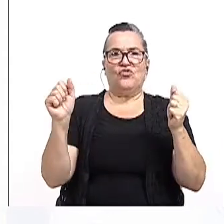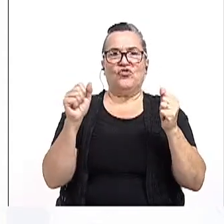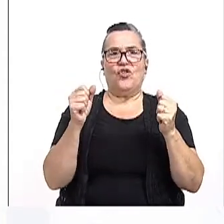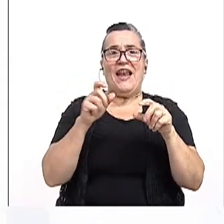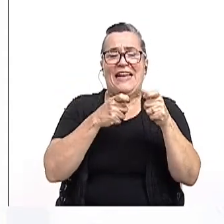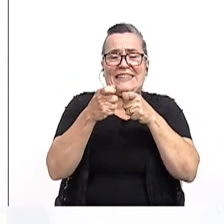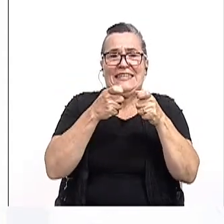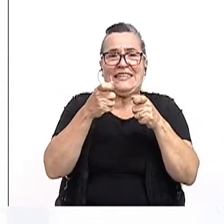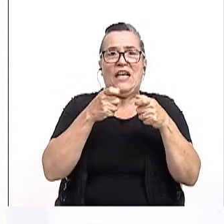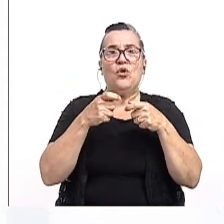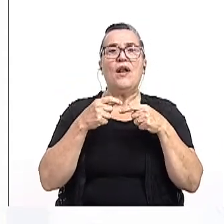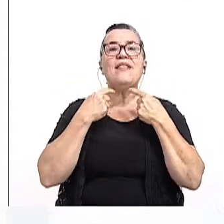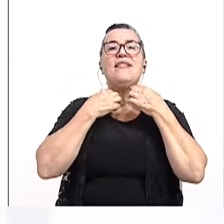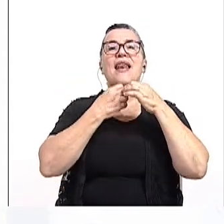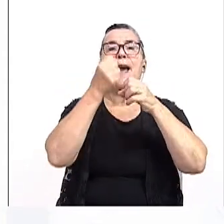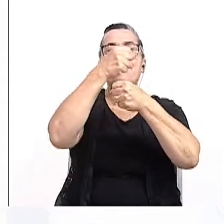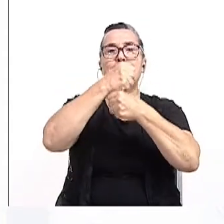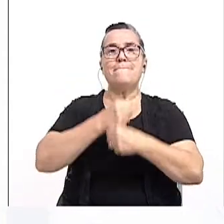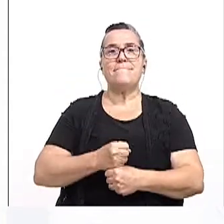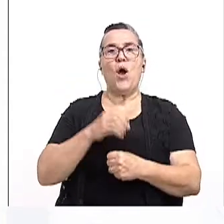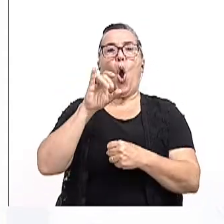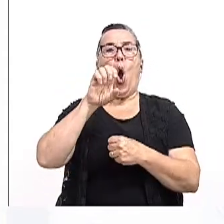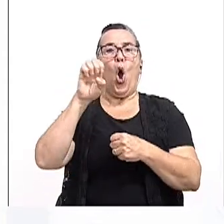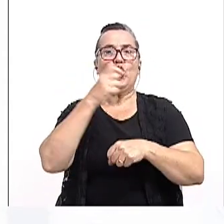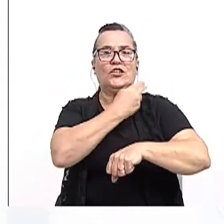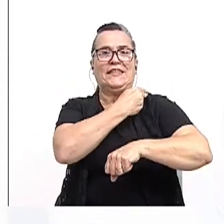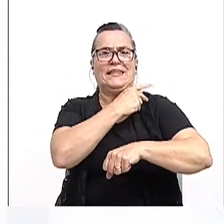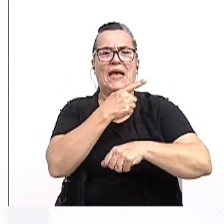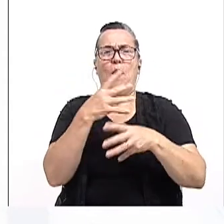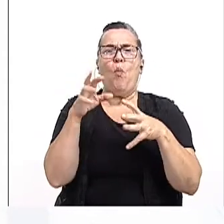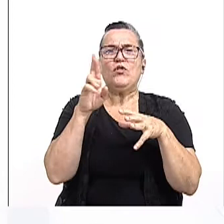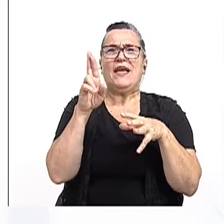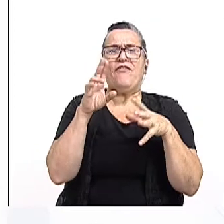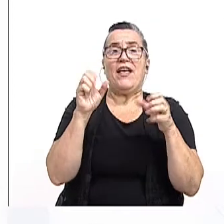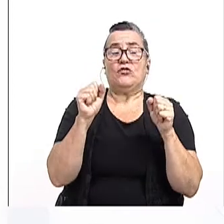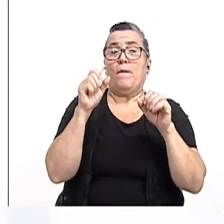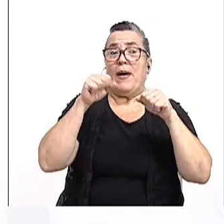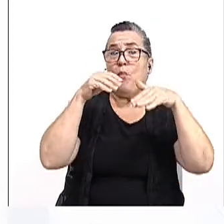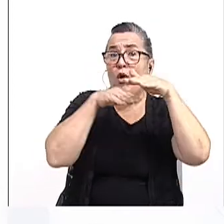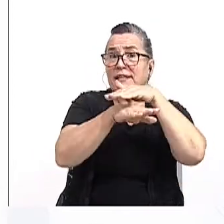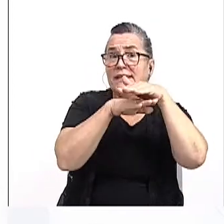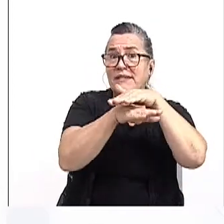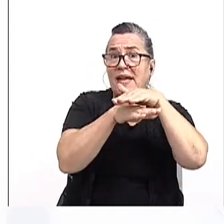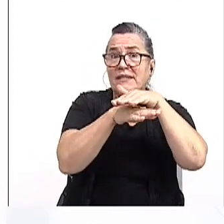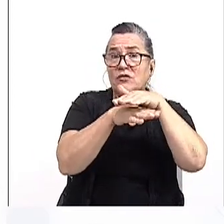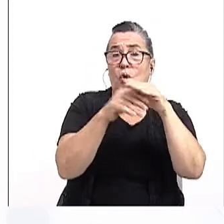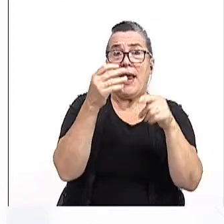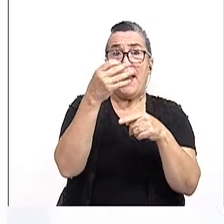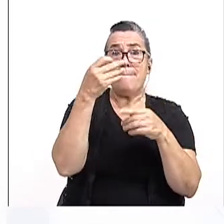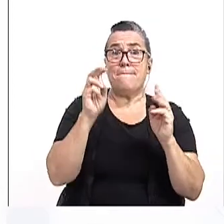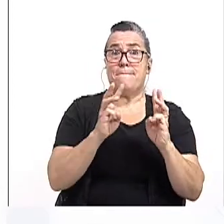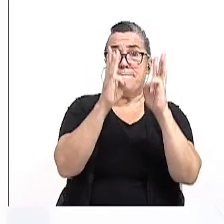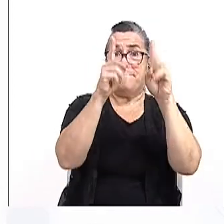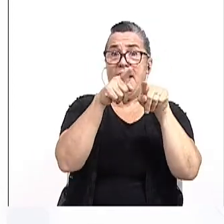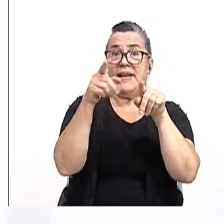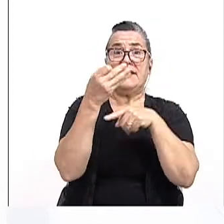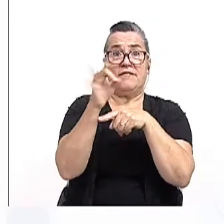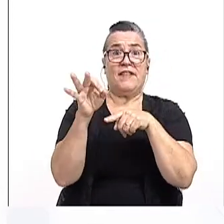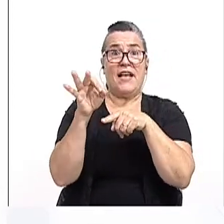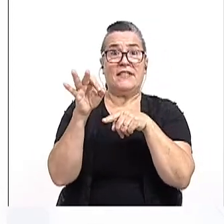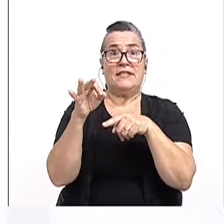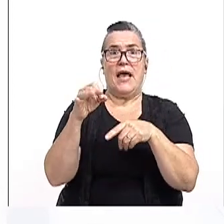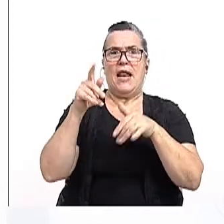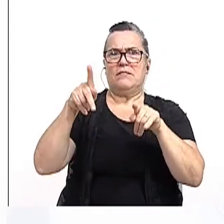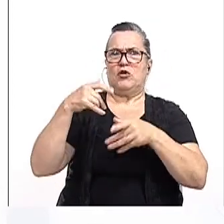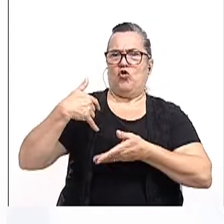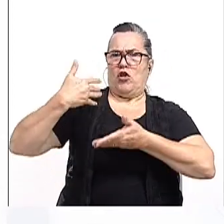celulares de su médula ósea. Tanta radiación contenía su cuerpo que para poder enterrarse en el Panteón de París, donde Francia entierra sus figuras